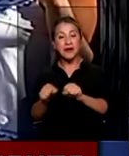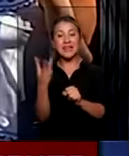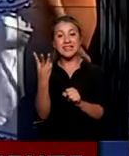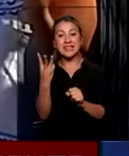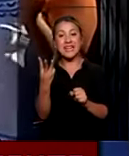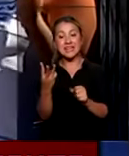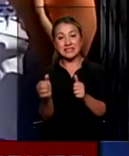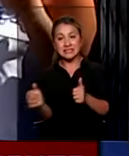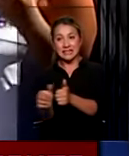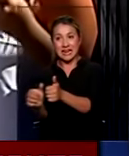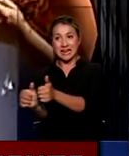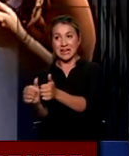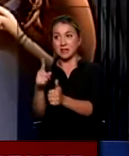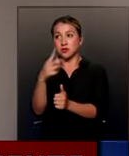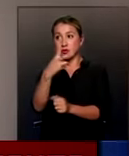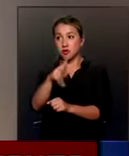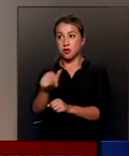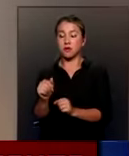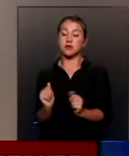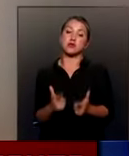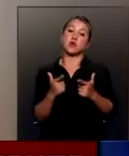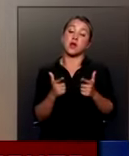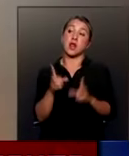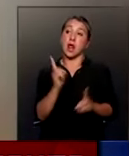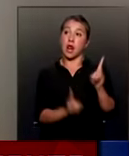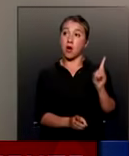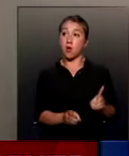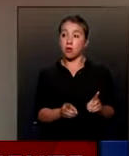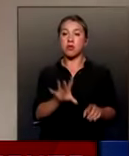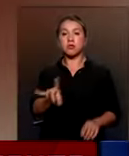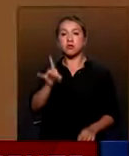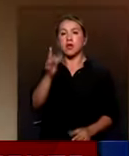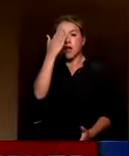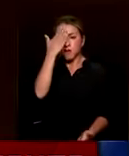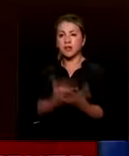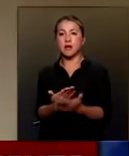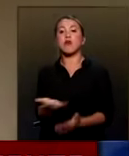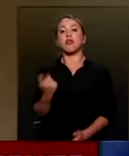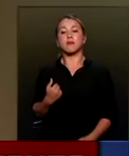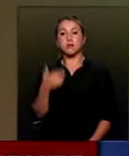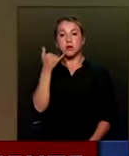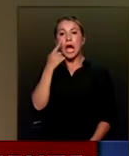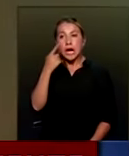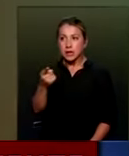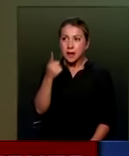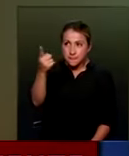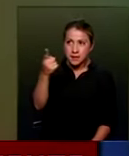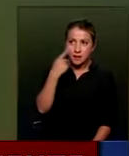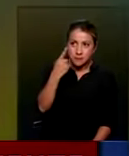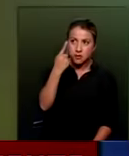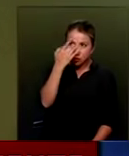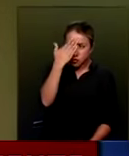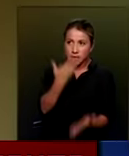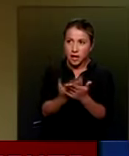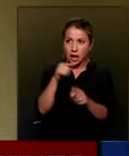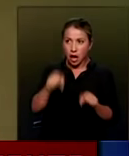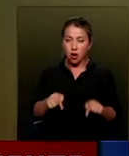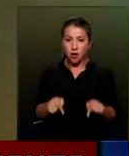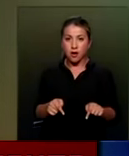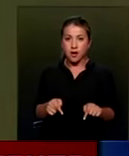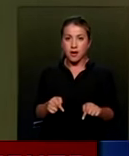cuadras del lugar del robo. Afortunado, como pocos, se decidió a enfrentarla. Está, mira, esa la voy a encarar ahora,